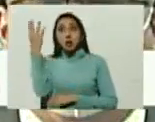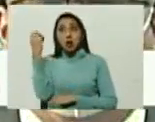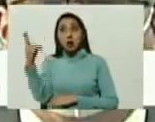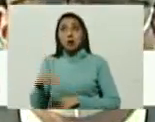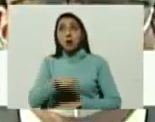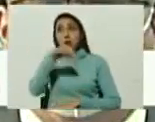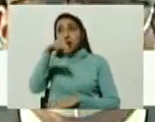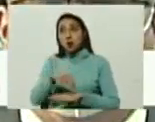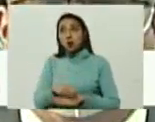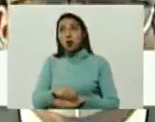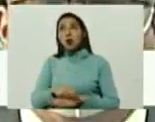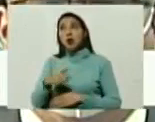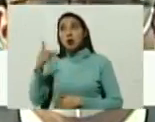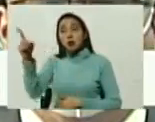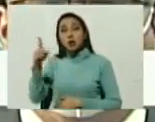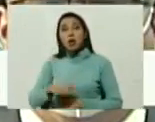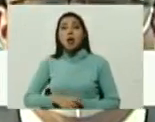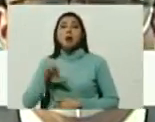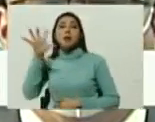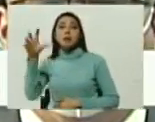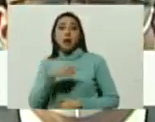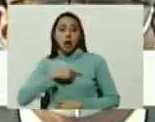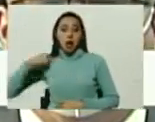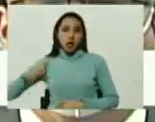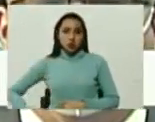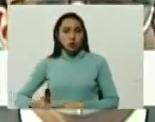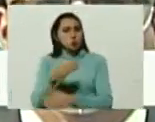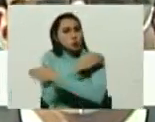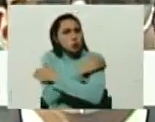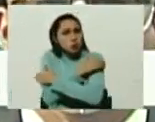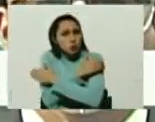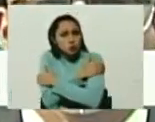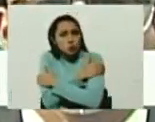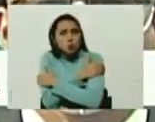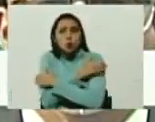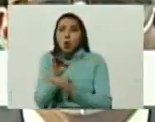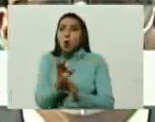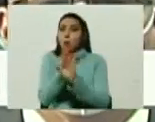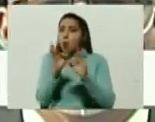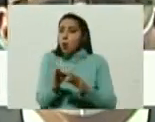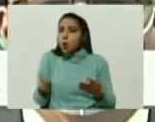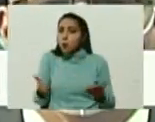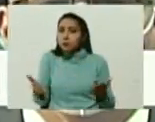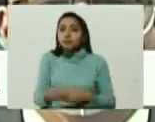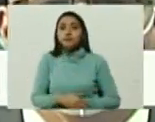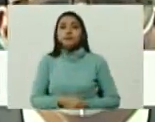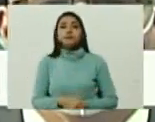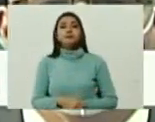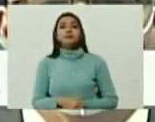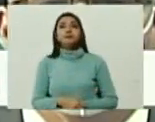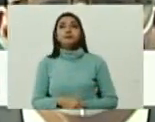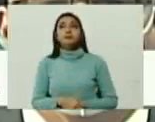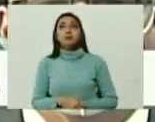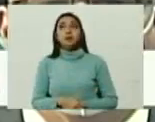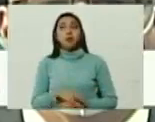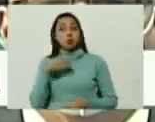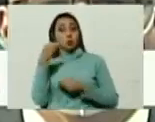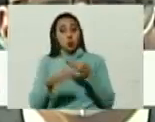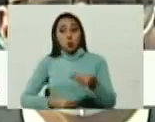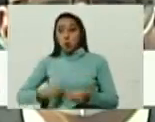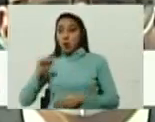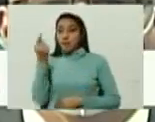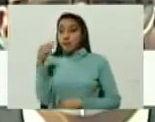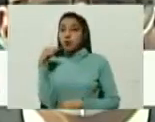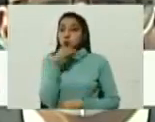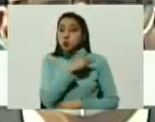república popular china de felicitación con motivo de los hechos ocurridos el primero de octubre